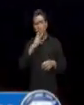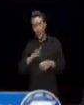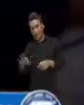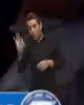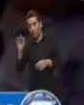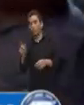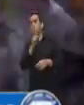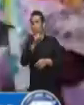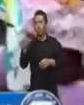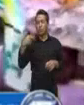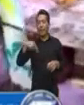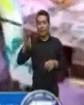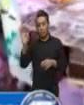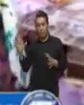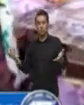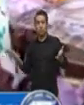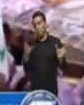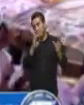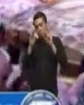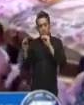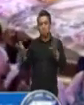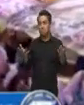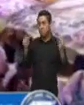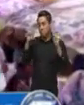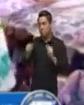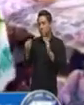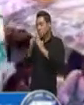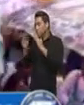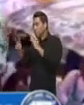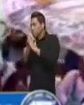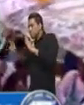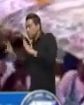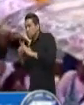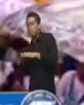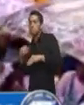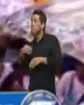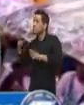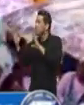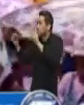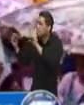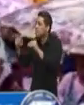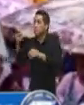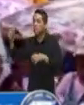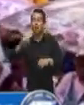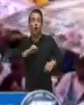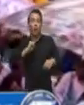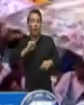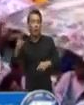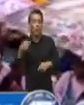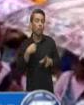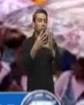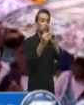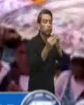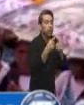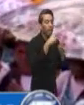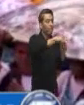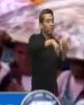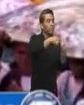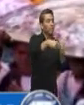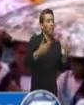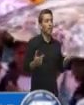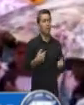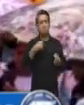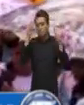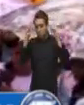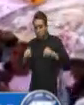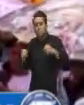nuestros vecinos, hablemos con nuestros compañeros, con nuestras familias. Hagámosle ver que no